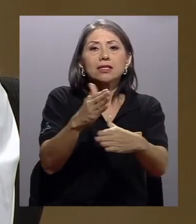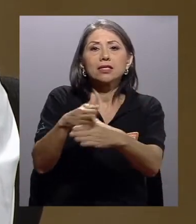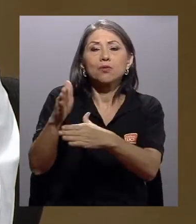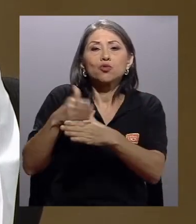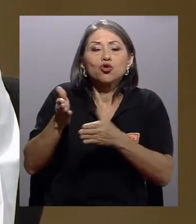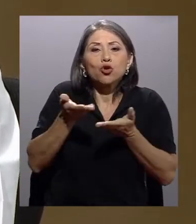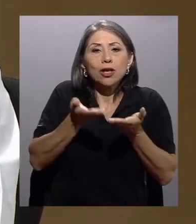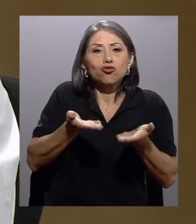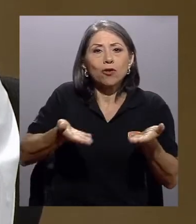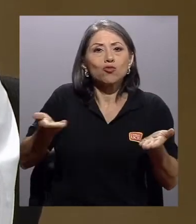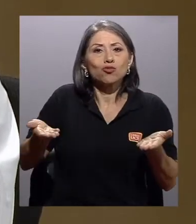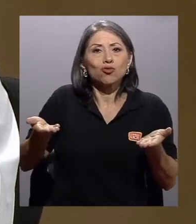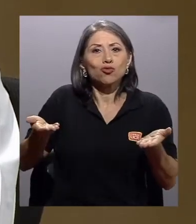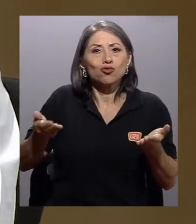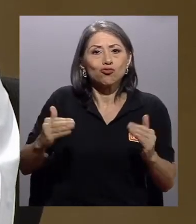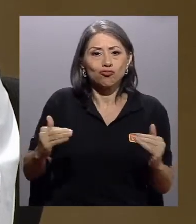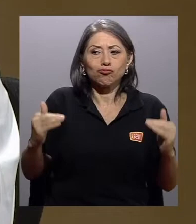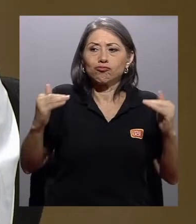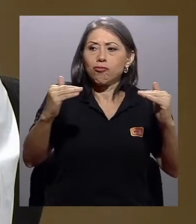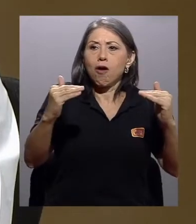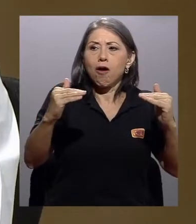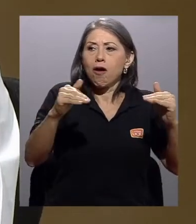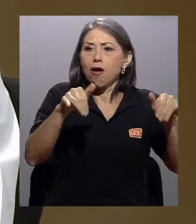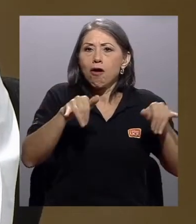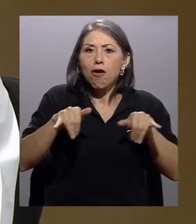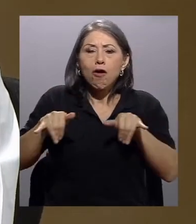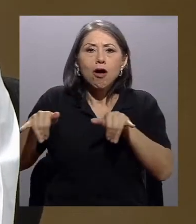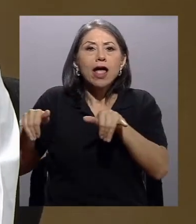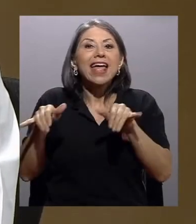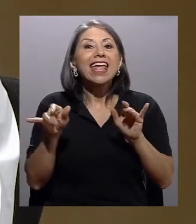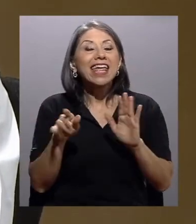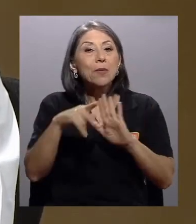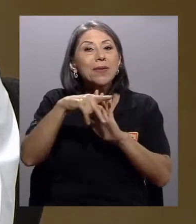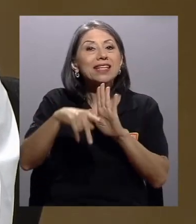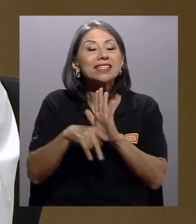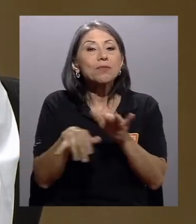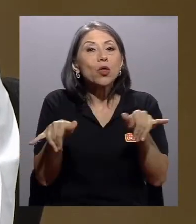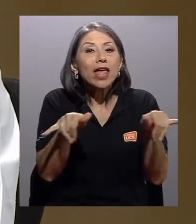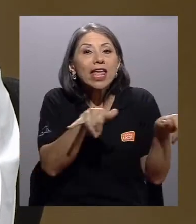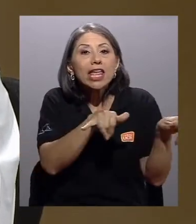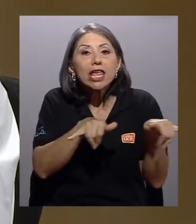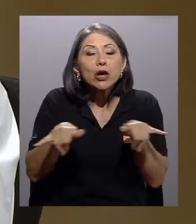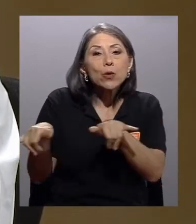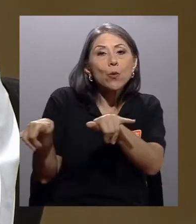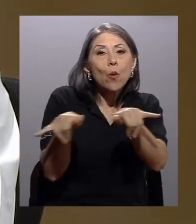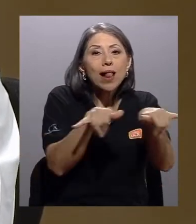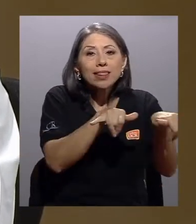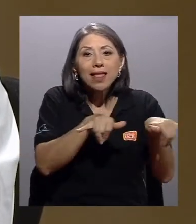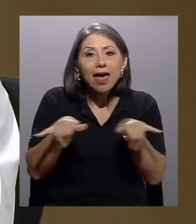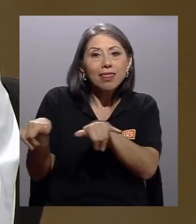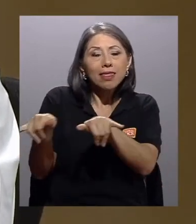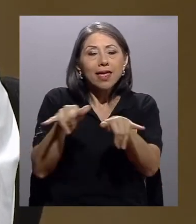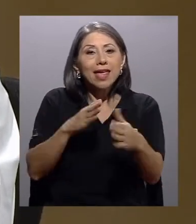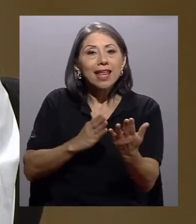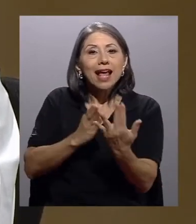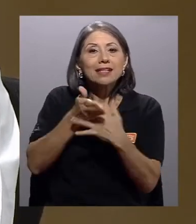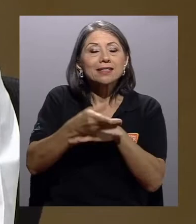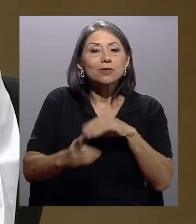recursos, un principio de igualdad en el acceso al derecho a la